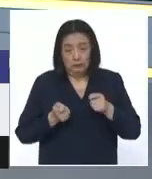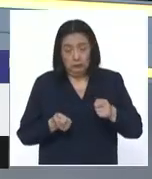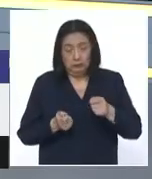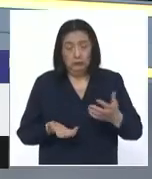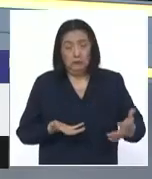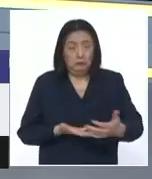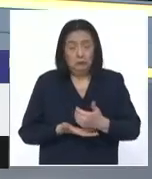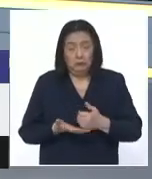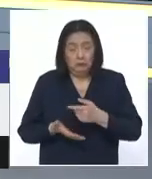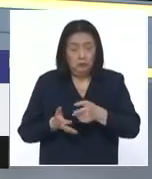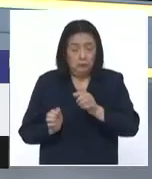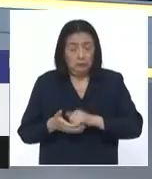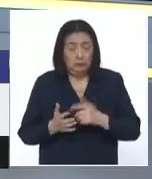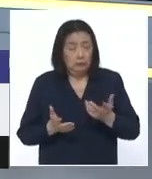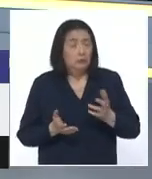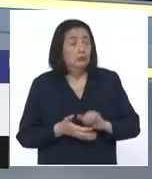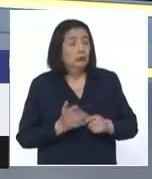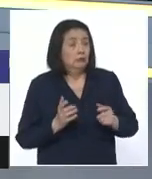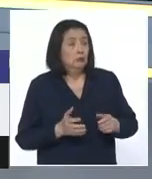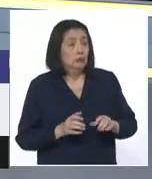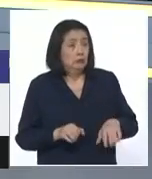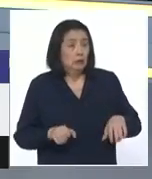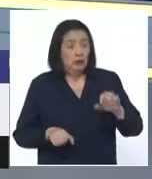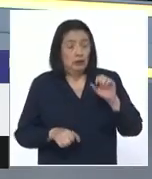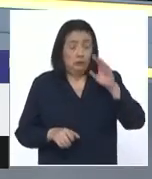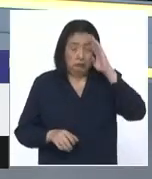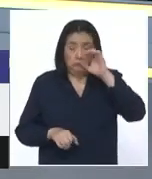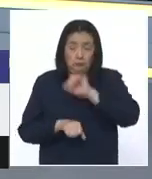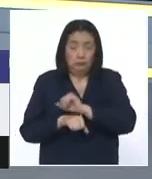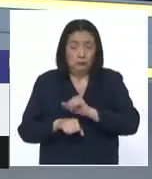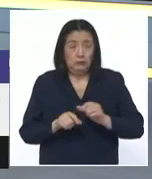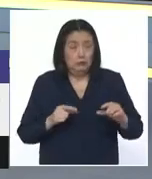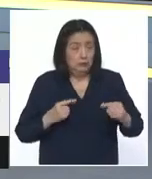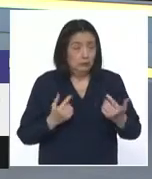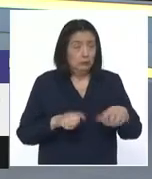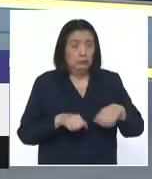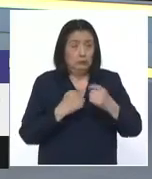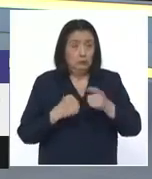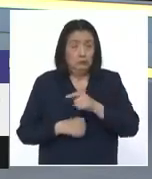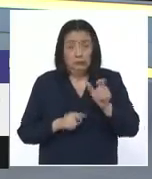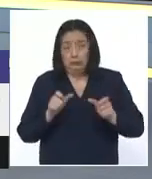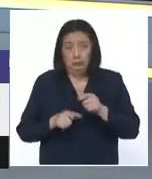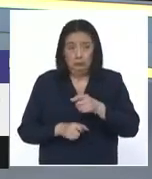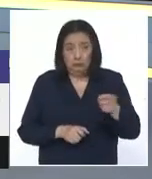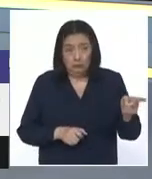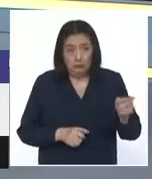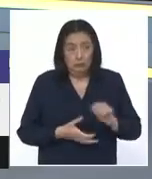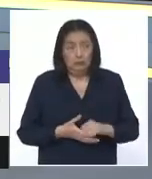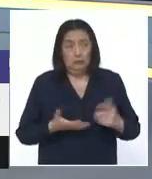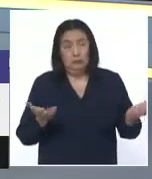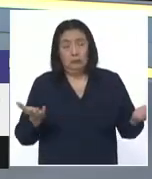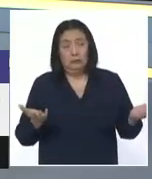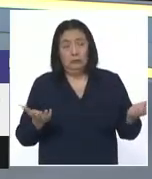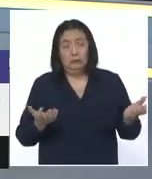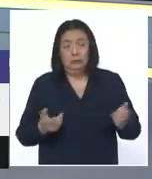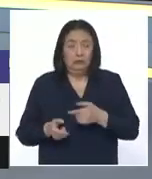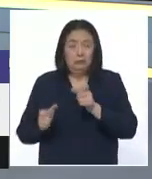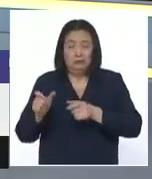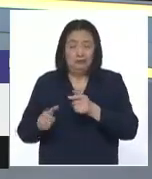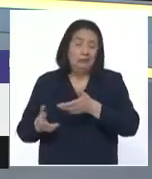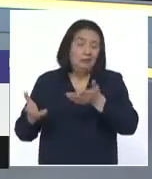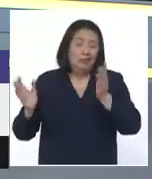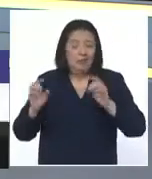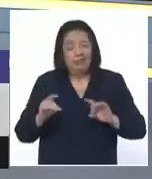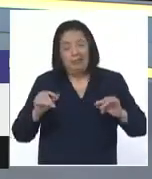son capturados por la policía, se desarticulan estas bandas, porque estas personas son además tan frescas porque se